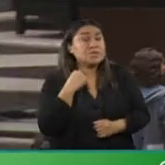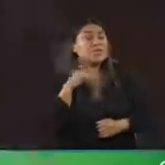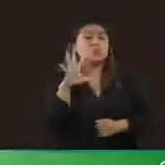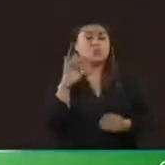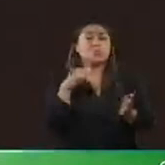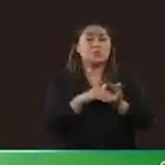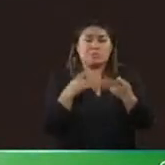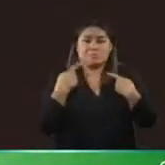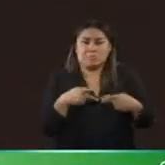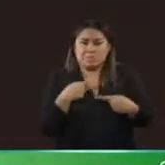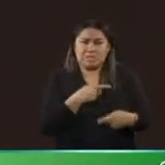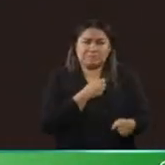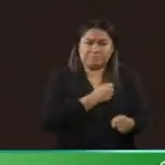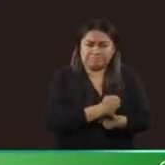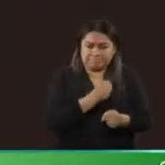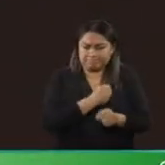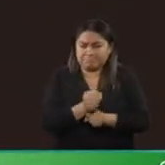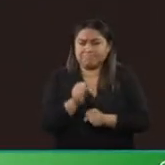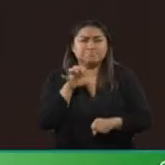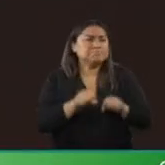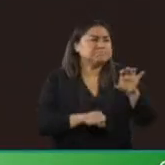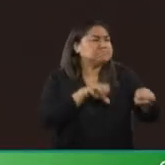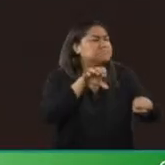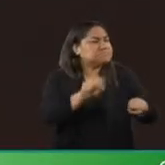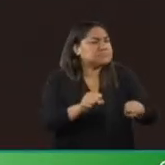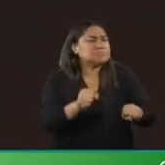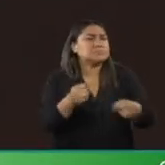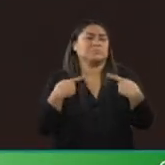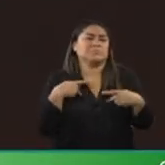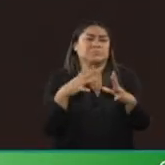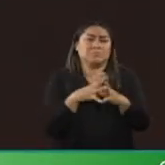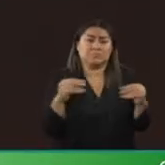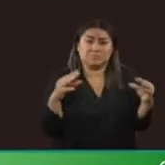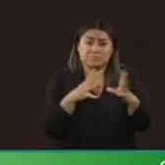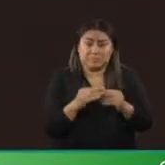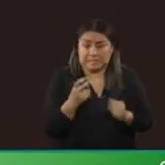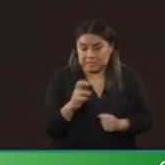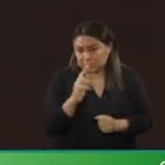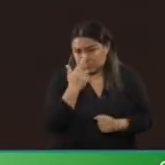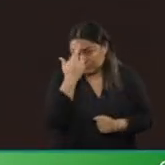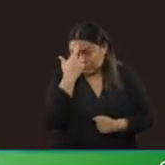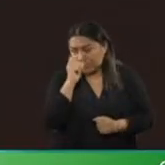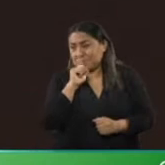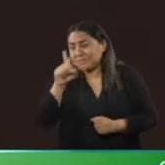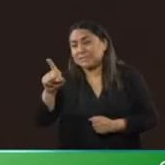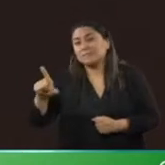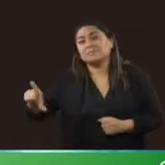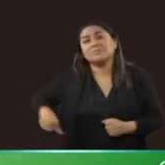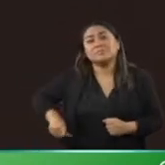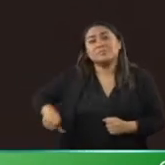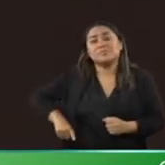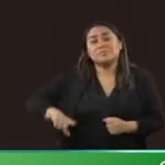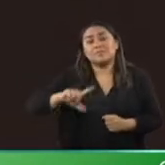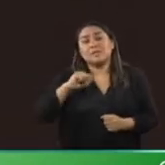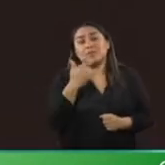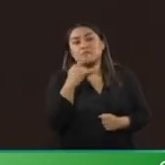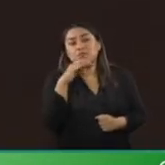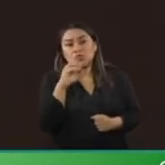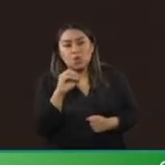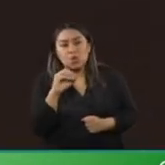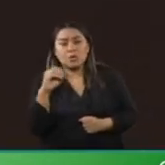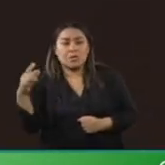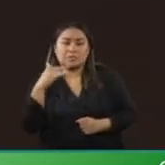de tortura de detenciones y de desapariciones es el saldo de la dictadura de Augusto pinochet en Chile a